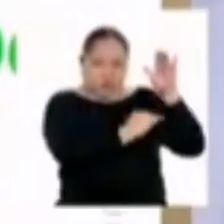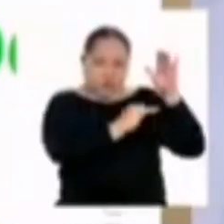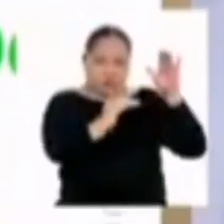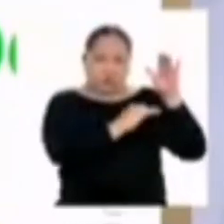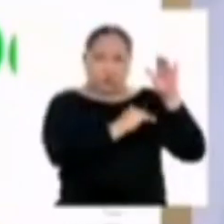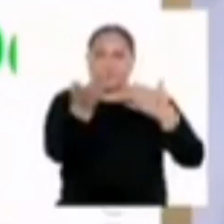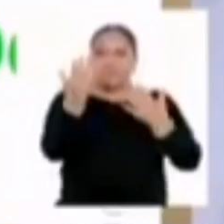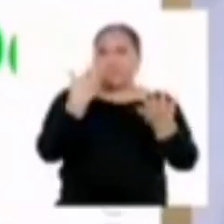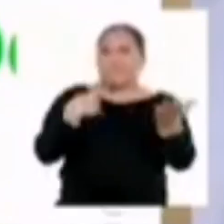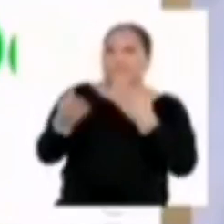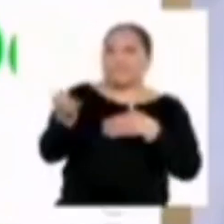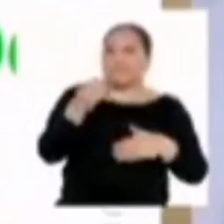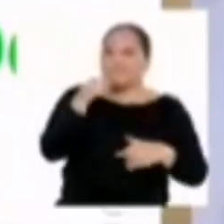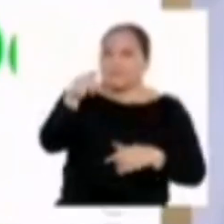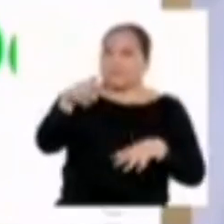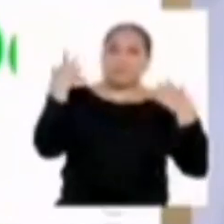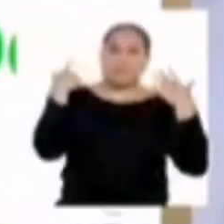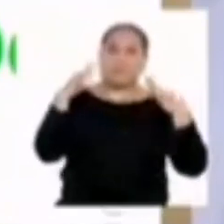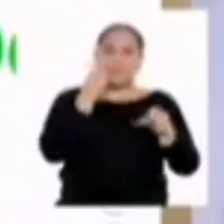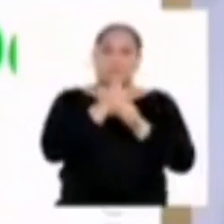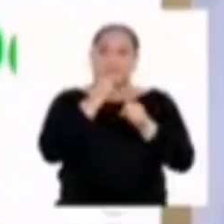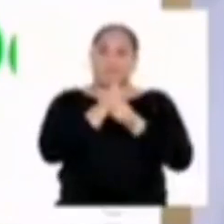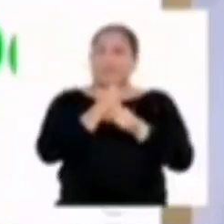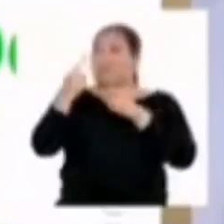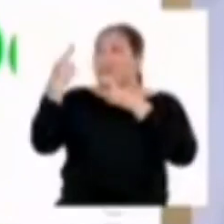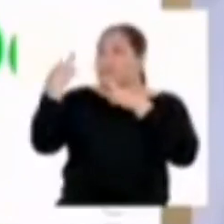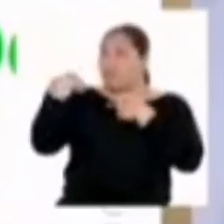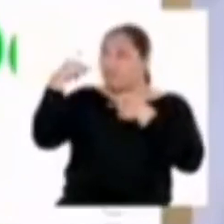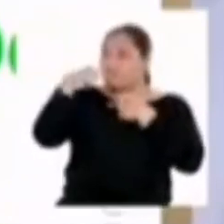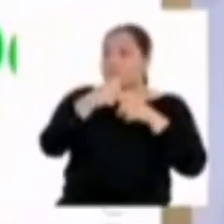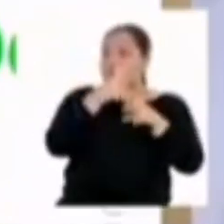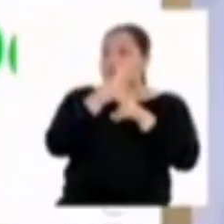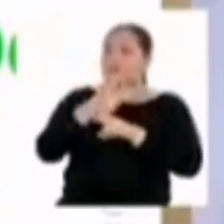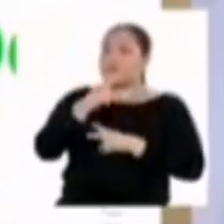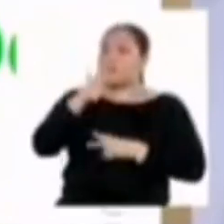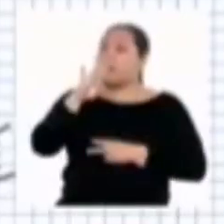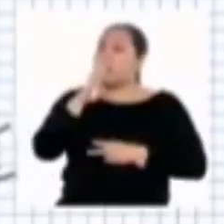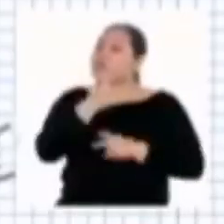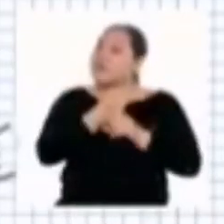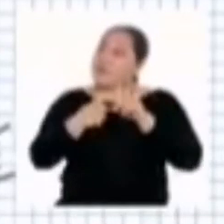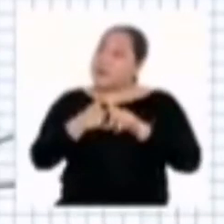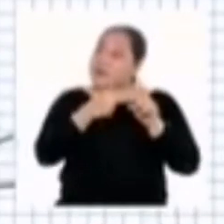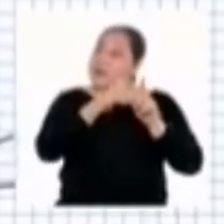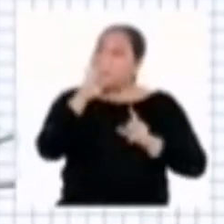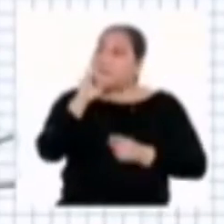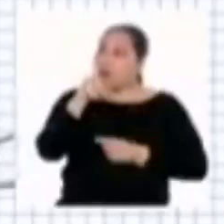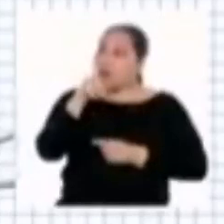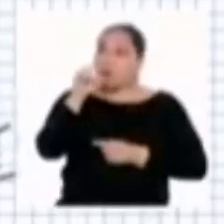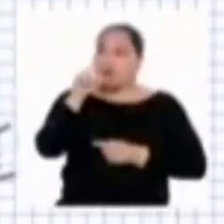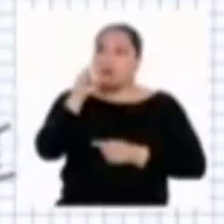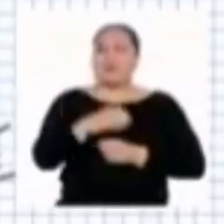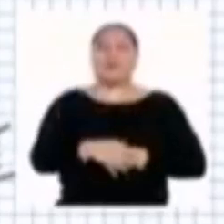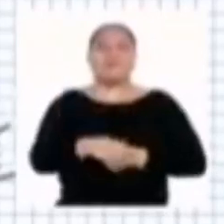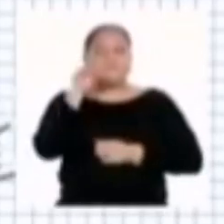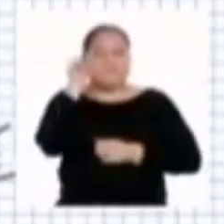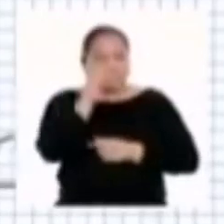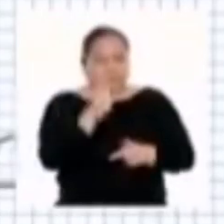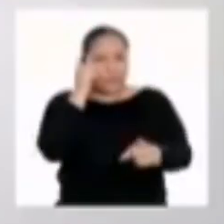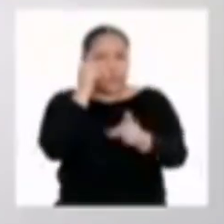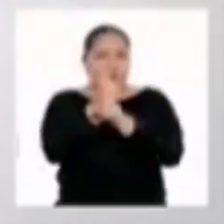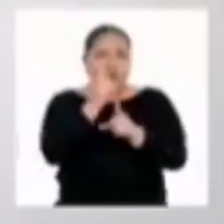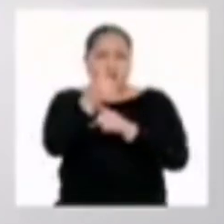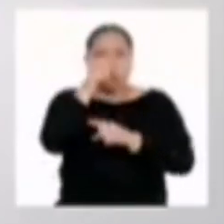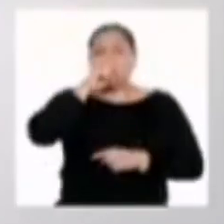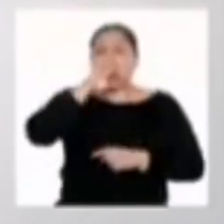está haciendo un llamado a la acción para hacernos cargo del cuidado de la diversidad biológica. Muy bien, es correcto lo que